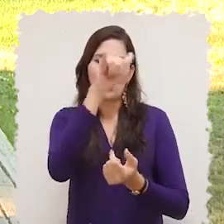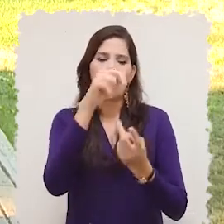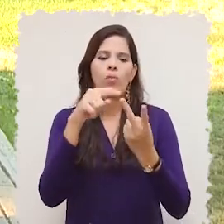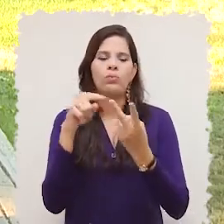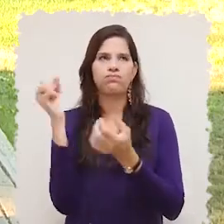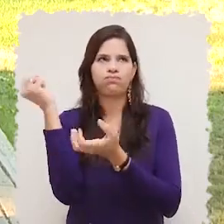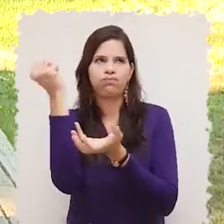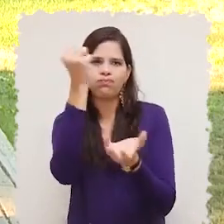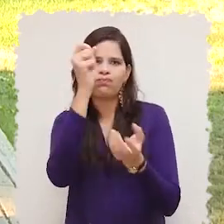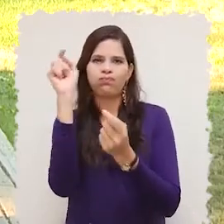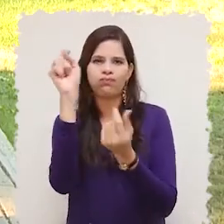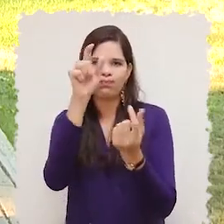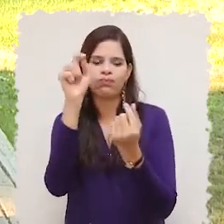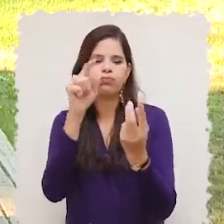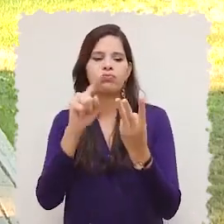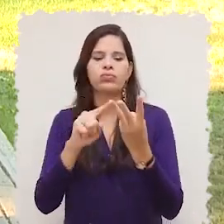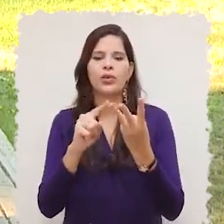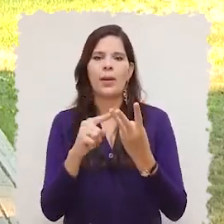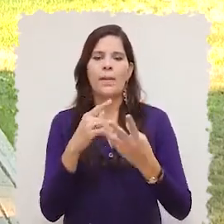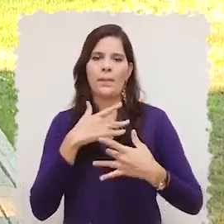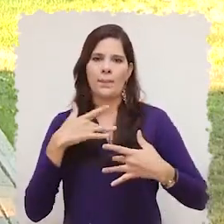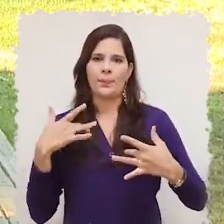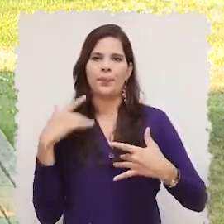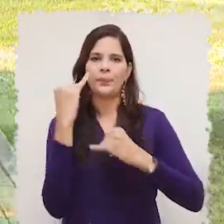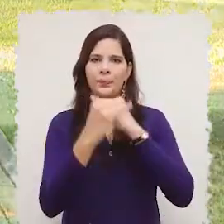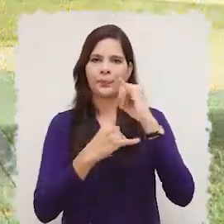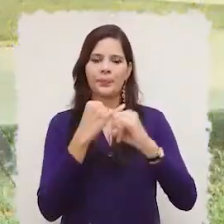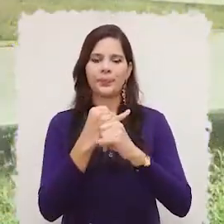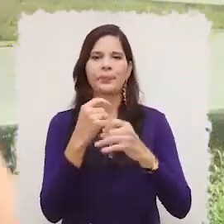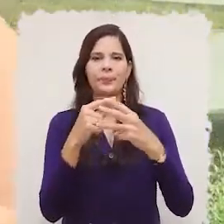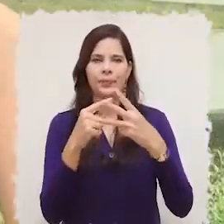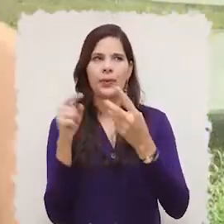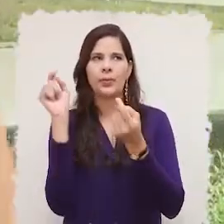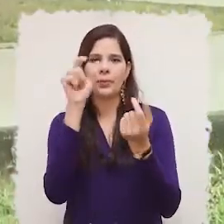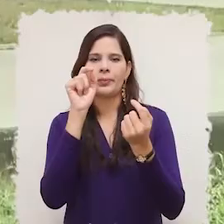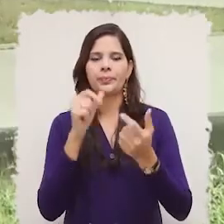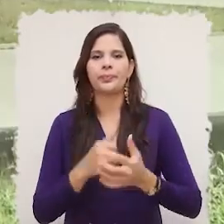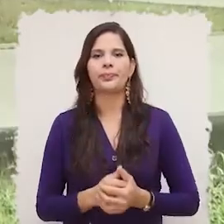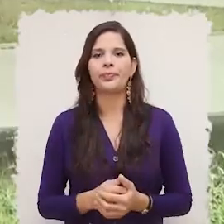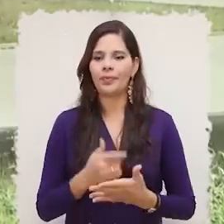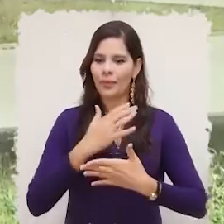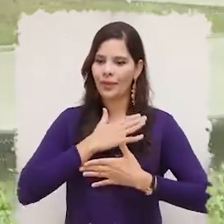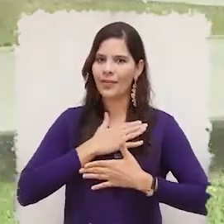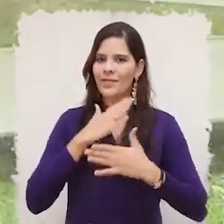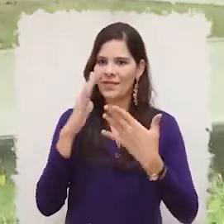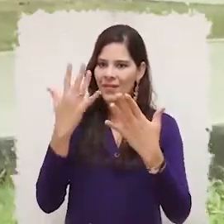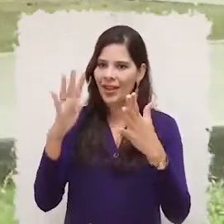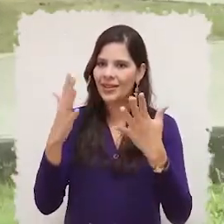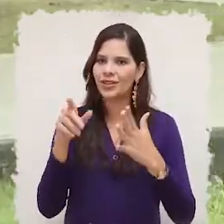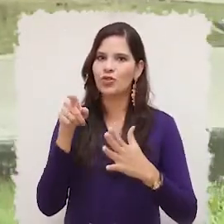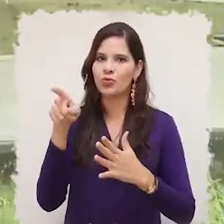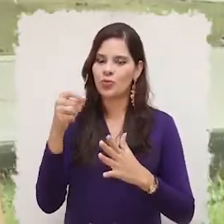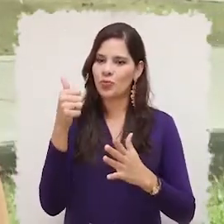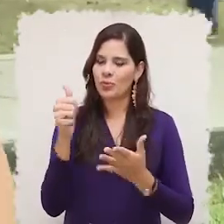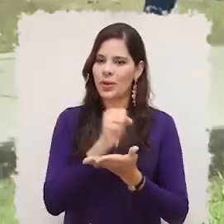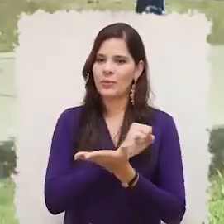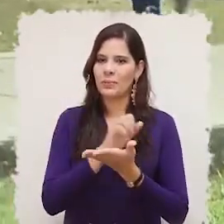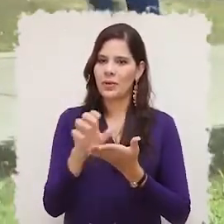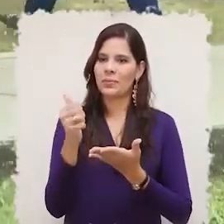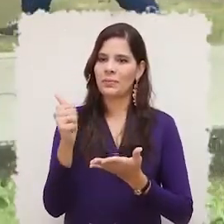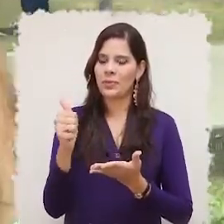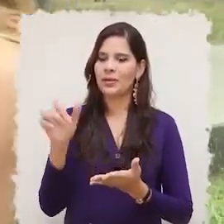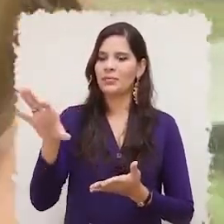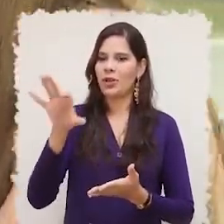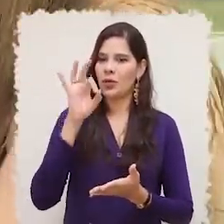monto para sostenimiento y el seguro médico internacional. Felicitarte porque pasaste en la beca Conexión Global 2